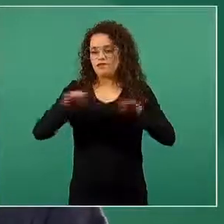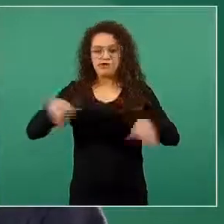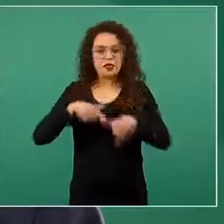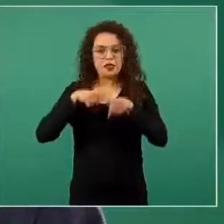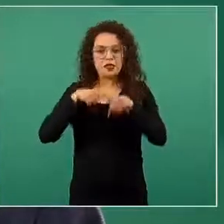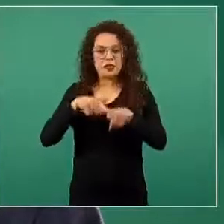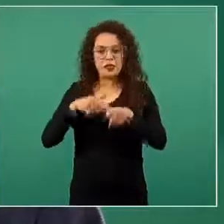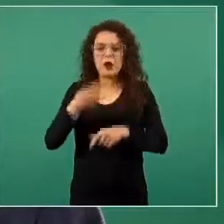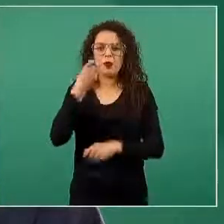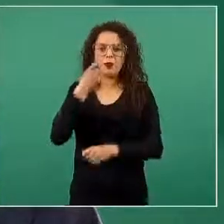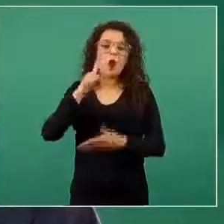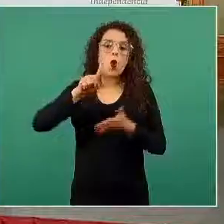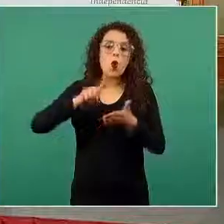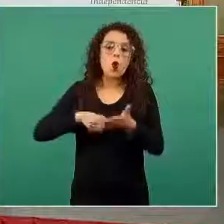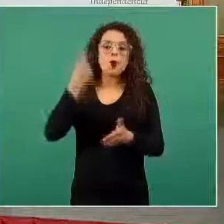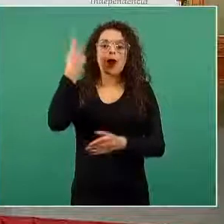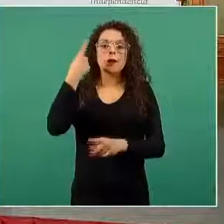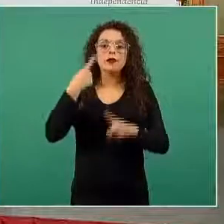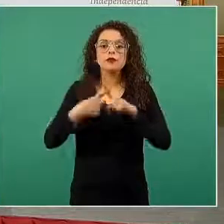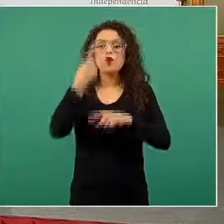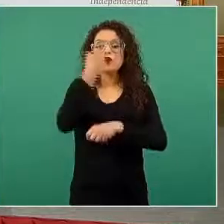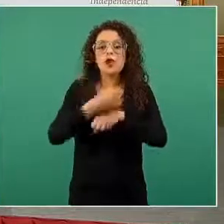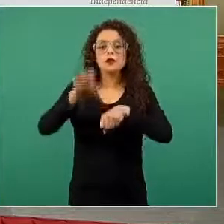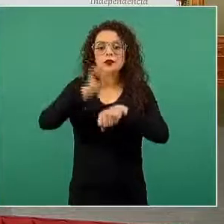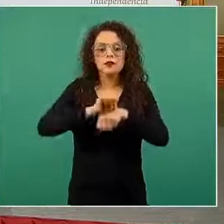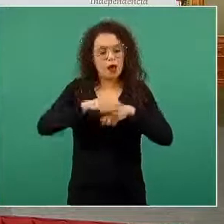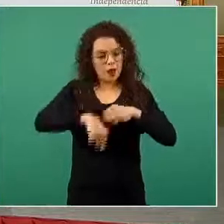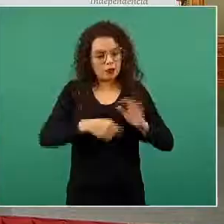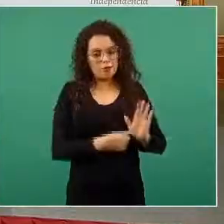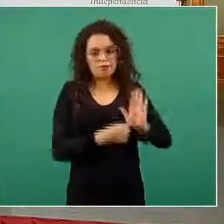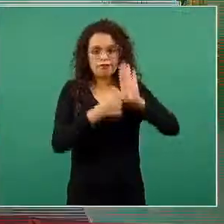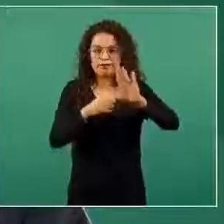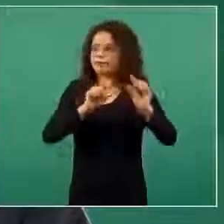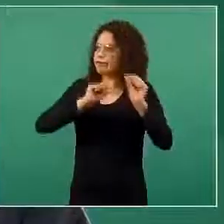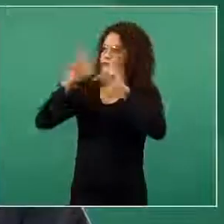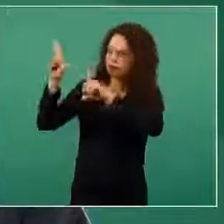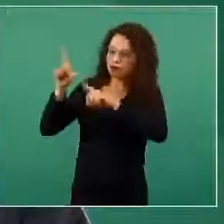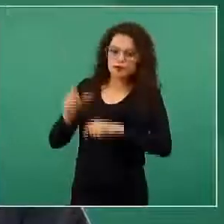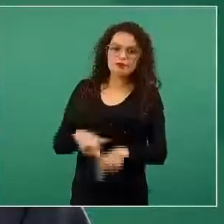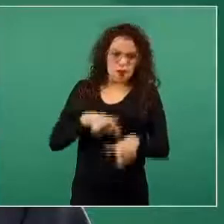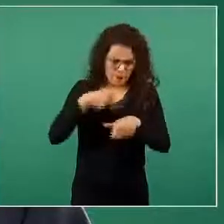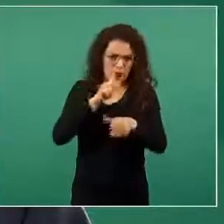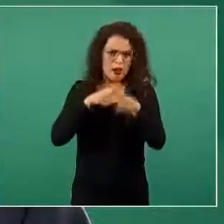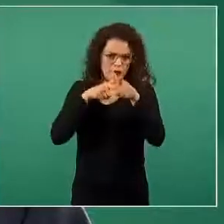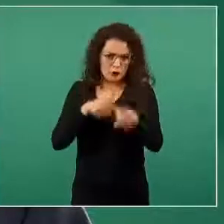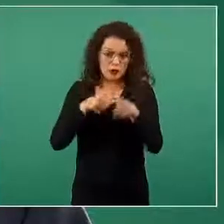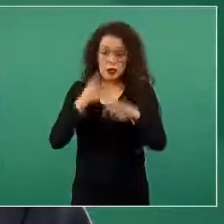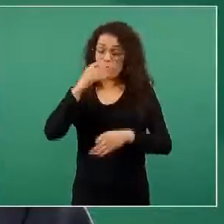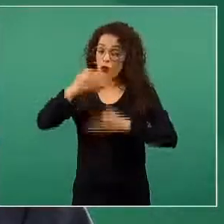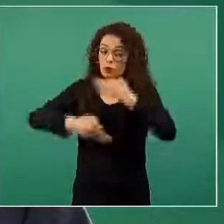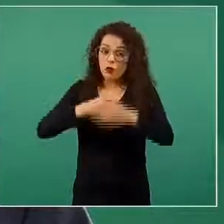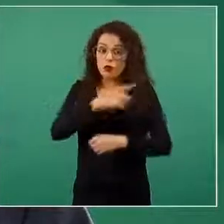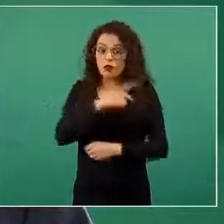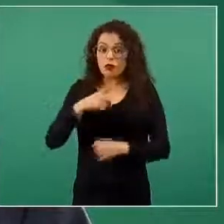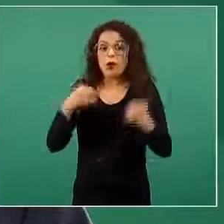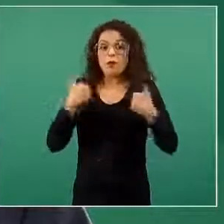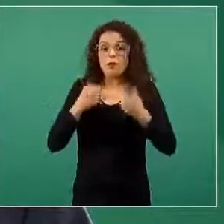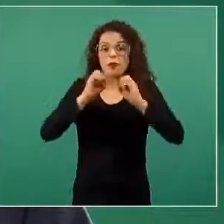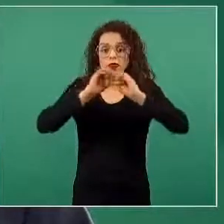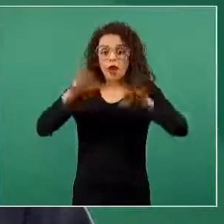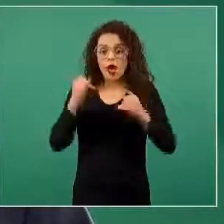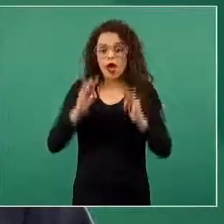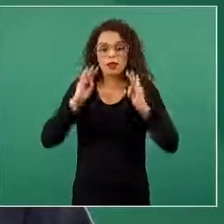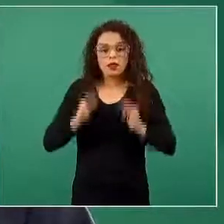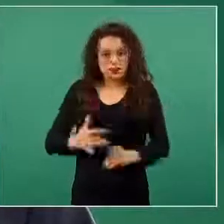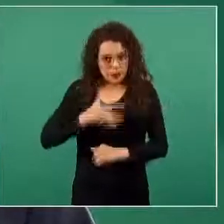Entonces ahora lo ponemos una vez a la semana y lo seguiremos poniendo, pero todos deben tener claro y tener tranquilidad.